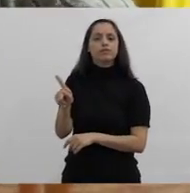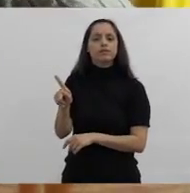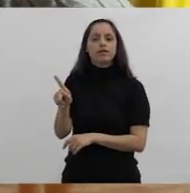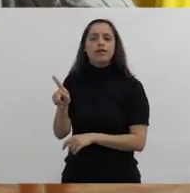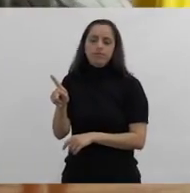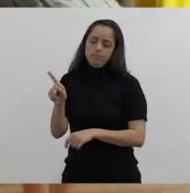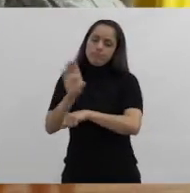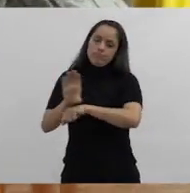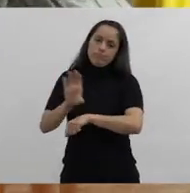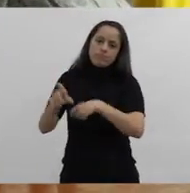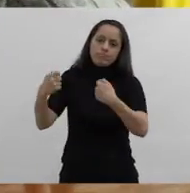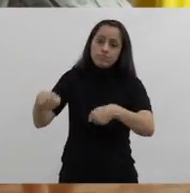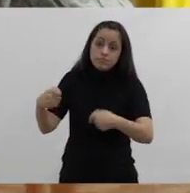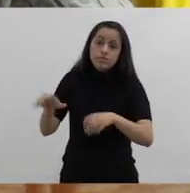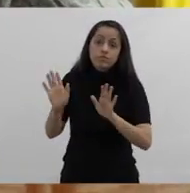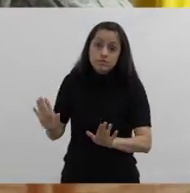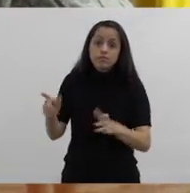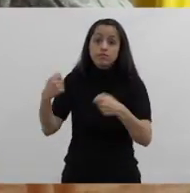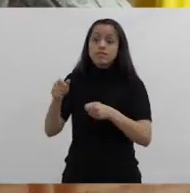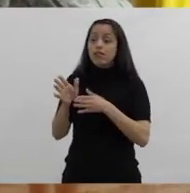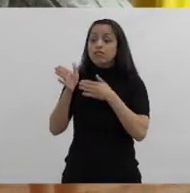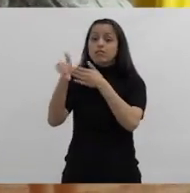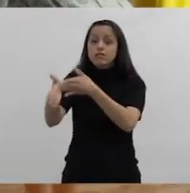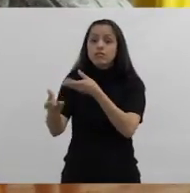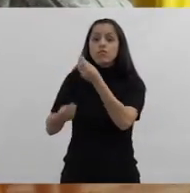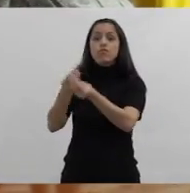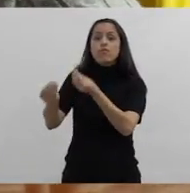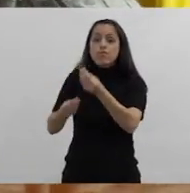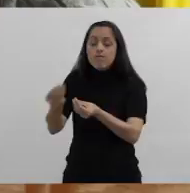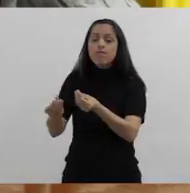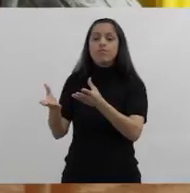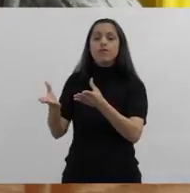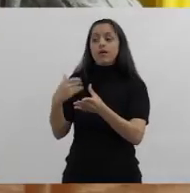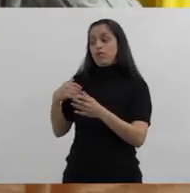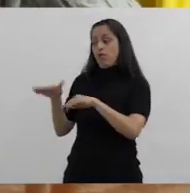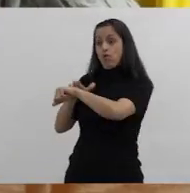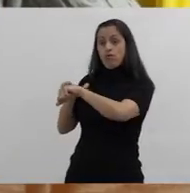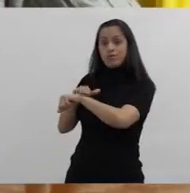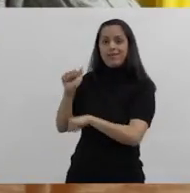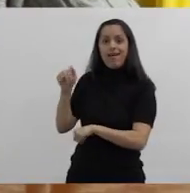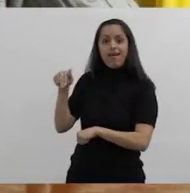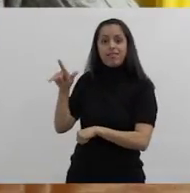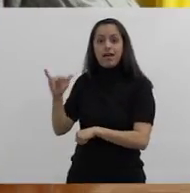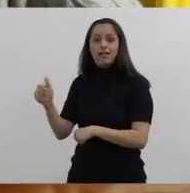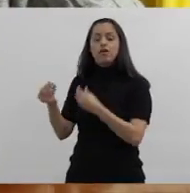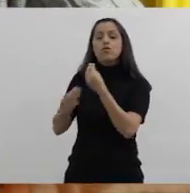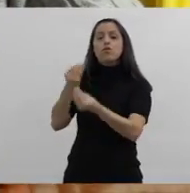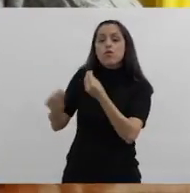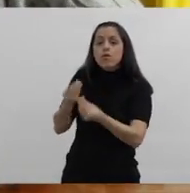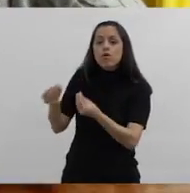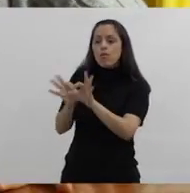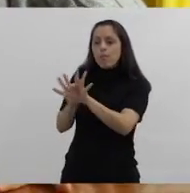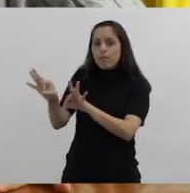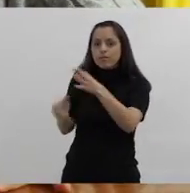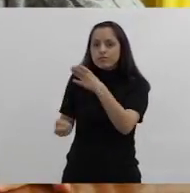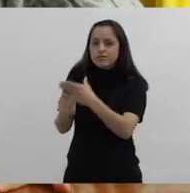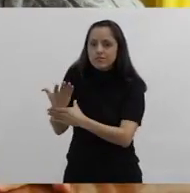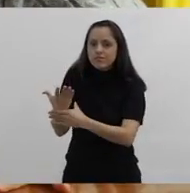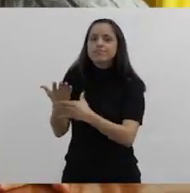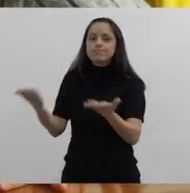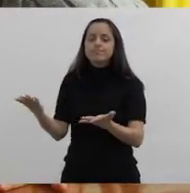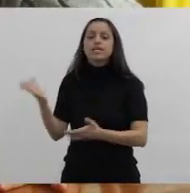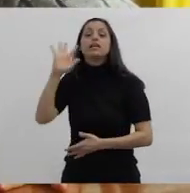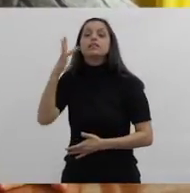perfil. Esa es otra cosa que hicimos desde la dirección con la vicedirectora, con Analía. Pensamos cada perfil y cada